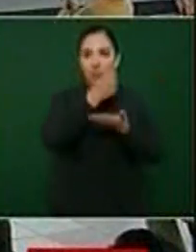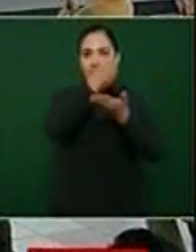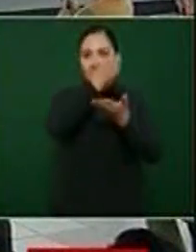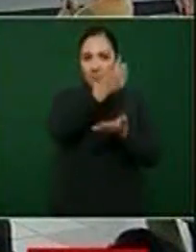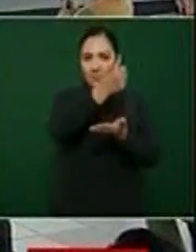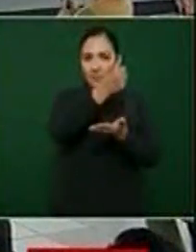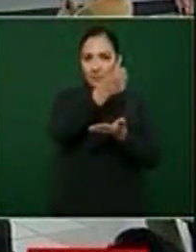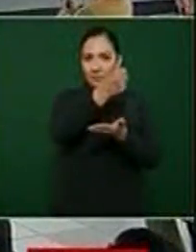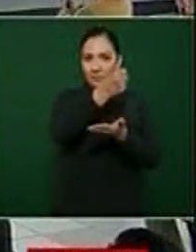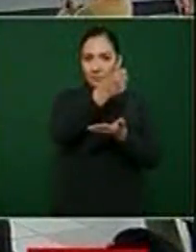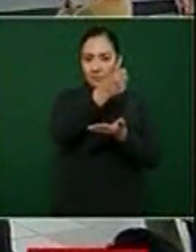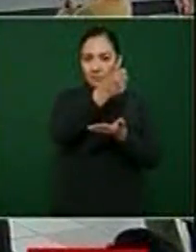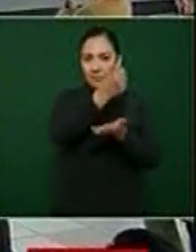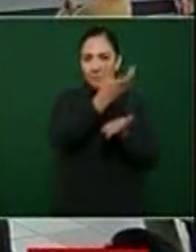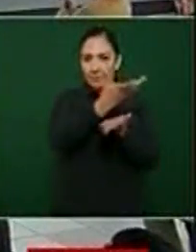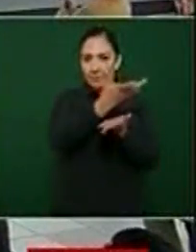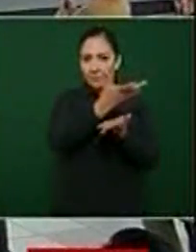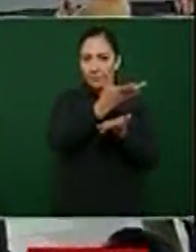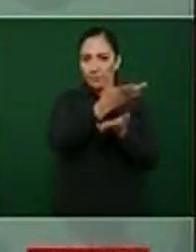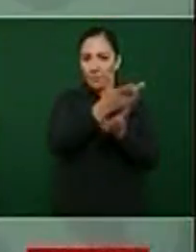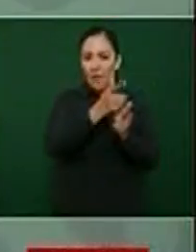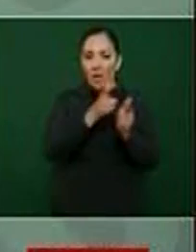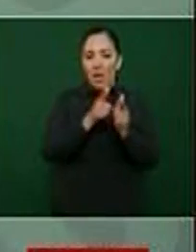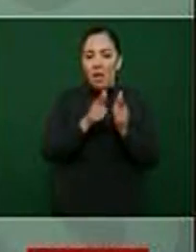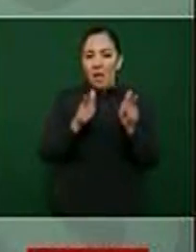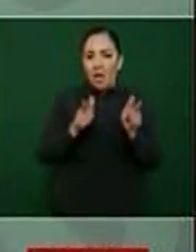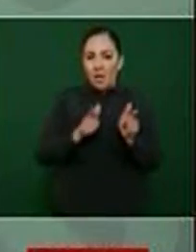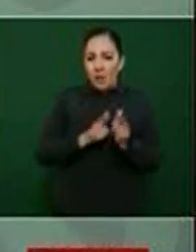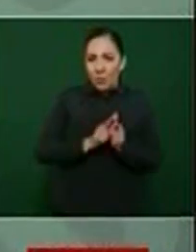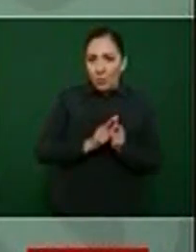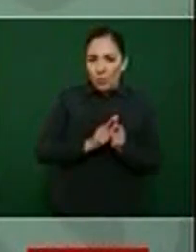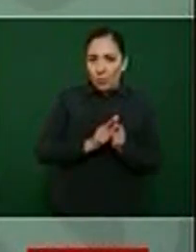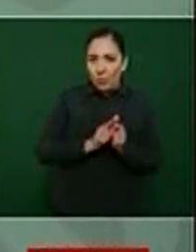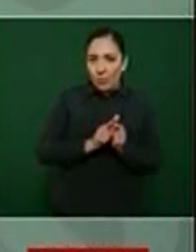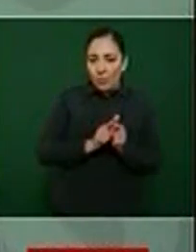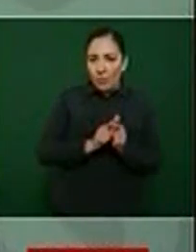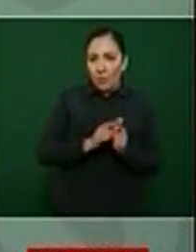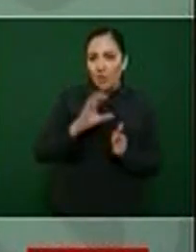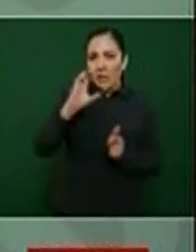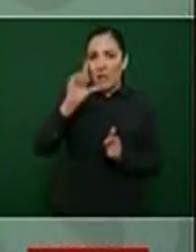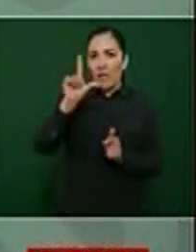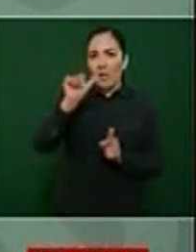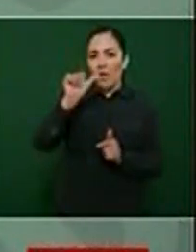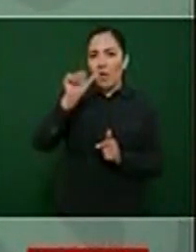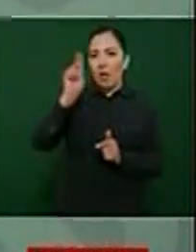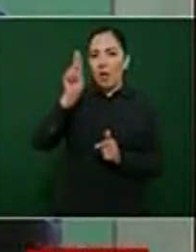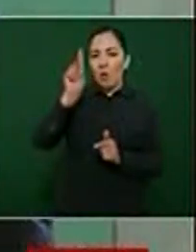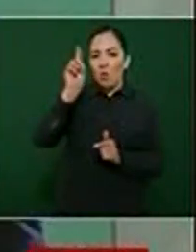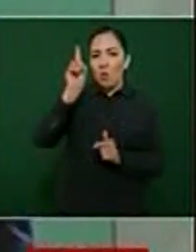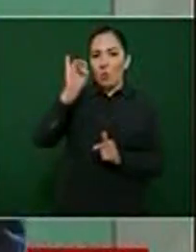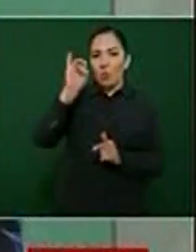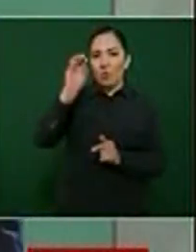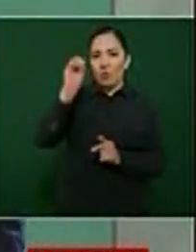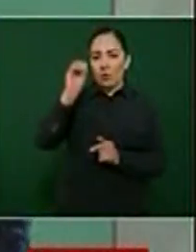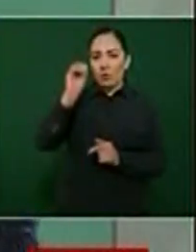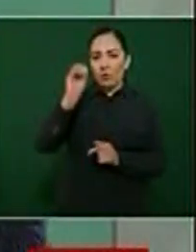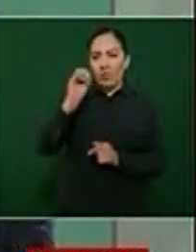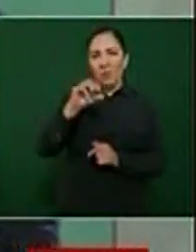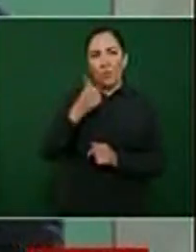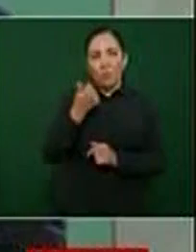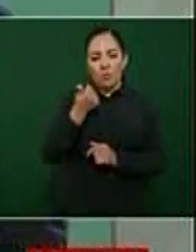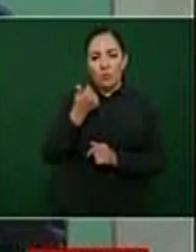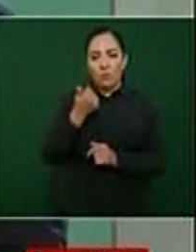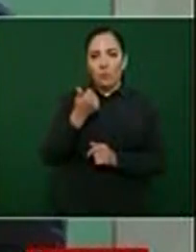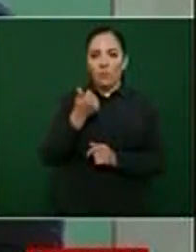responsabilidad las y los periodistas y los medios de comunicación en enfocar nuestra opinión, nuestra